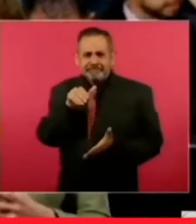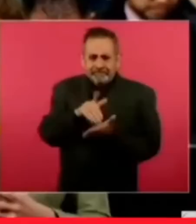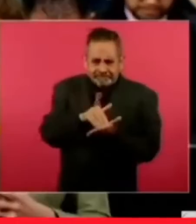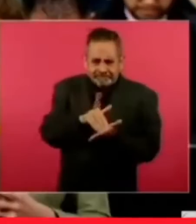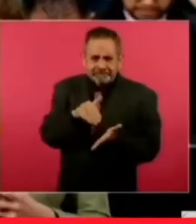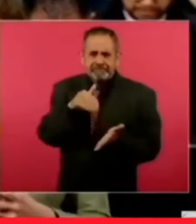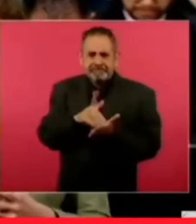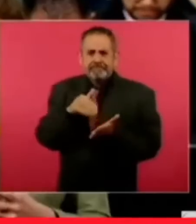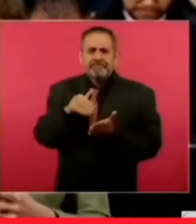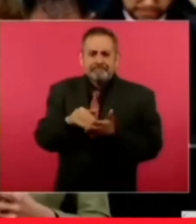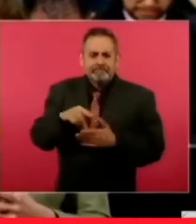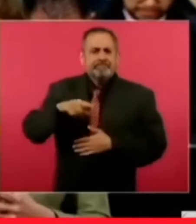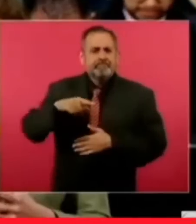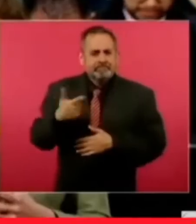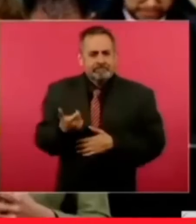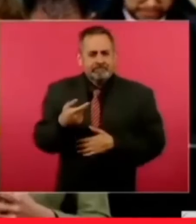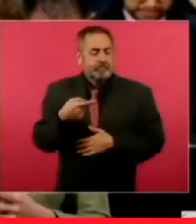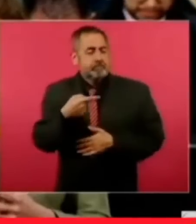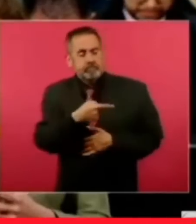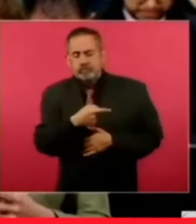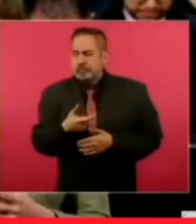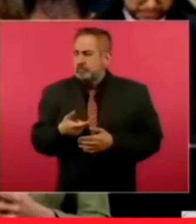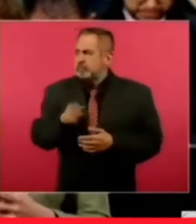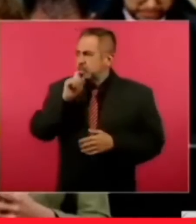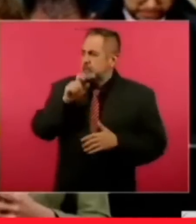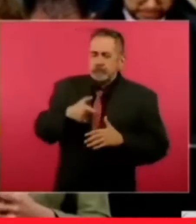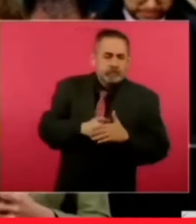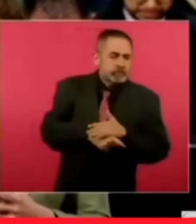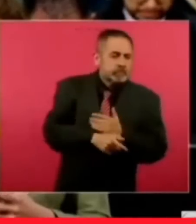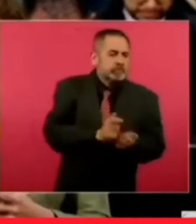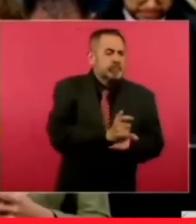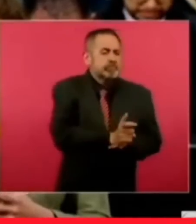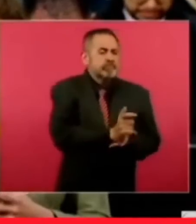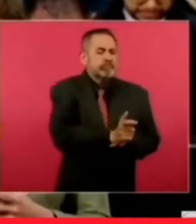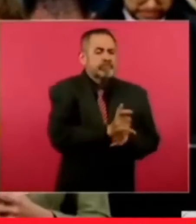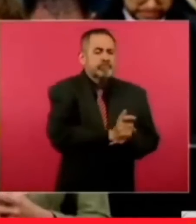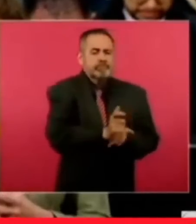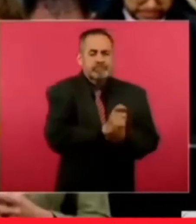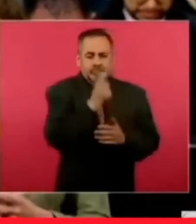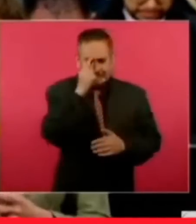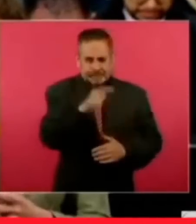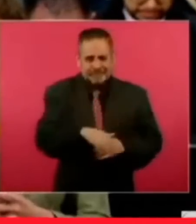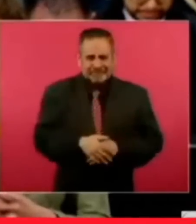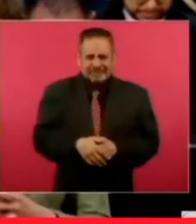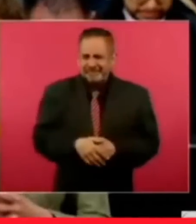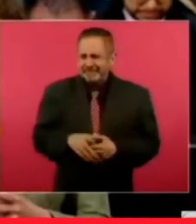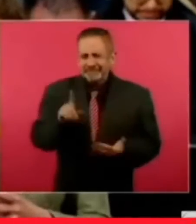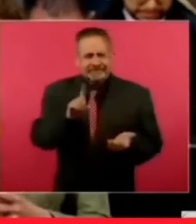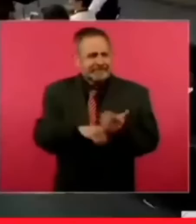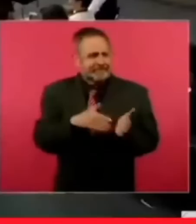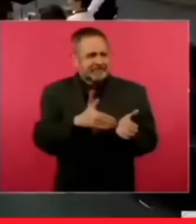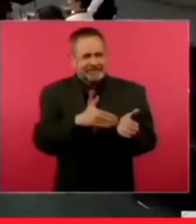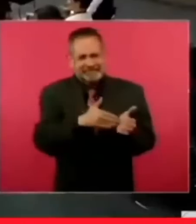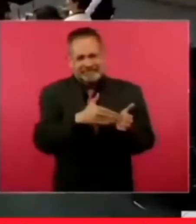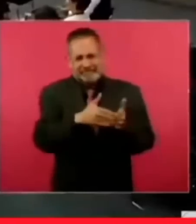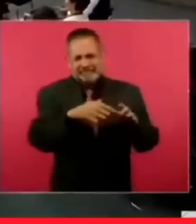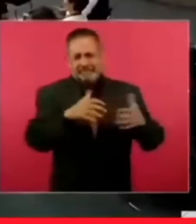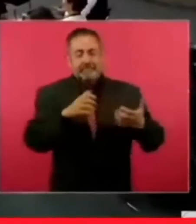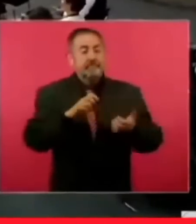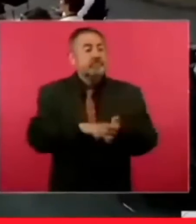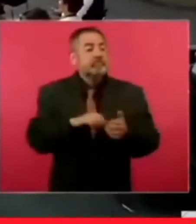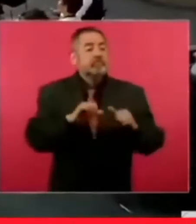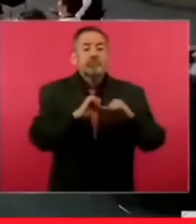los cuales pues también se nutre este portal Latinos. Presidente, hay una millonada tan solo por mencionar el